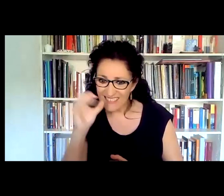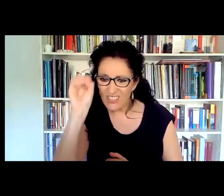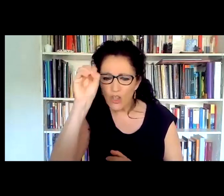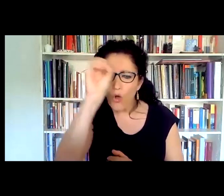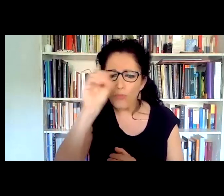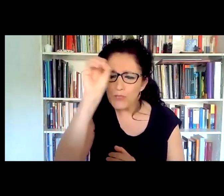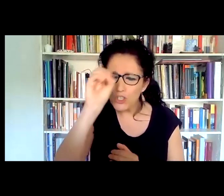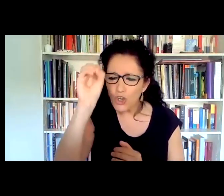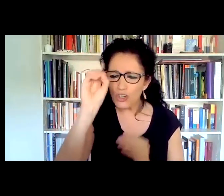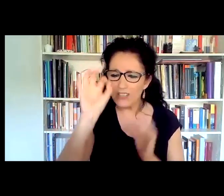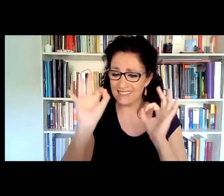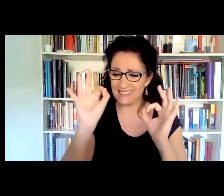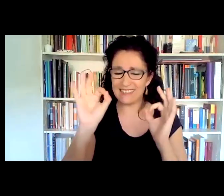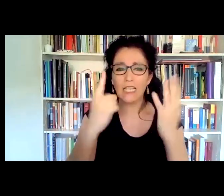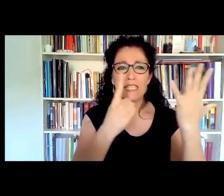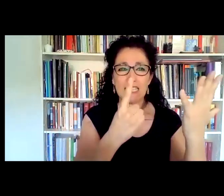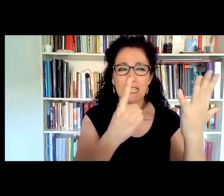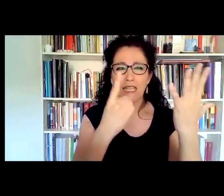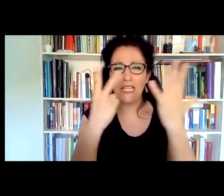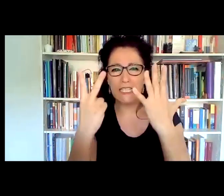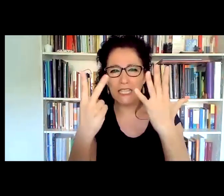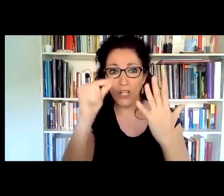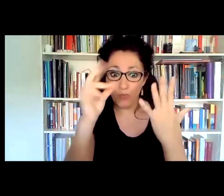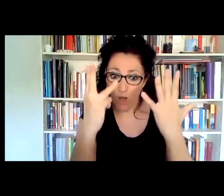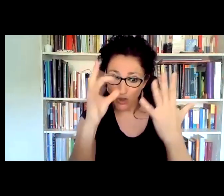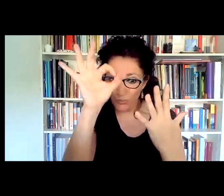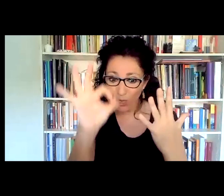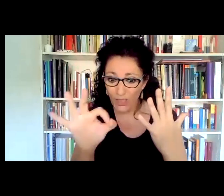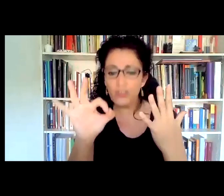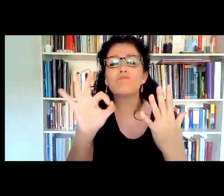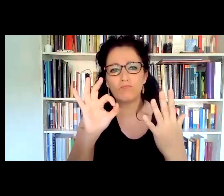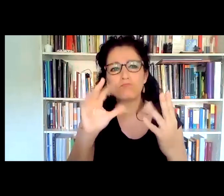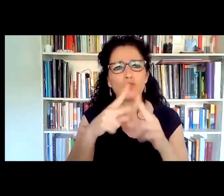las personas sordas y sordociegas opinan, el